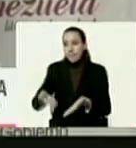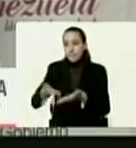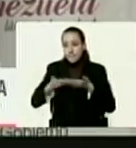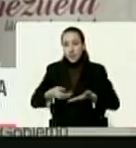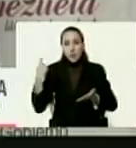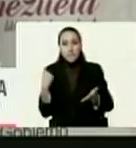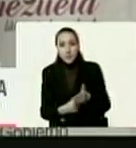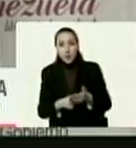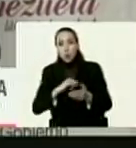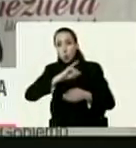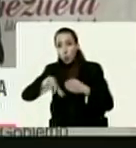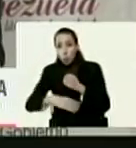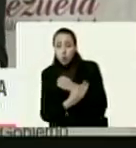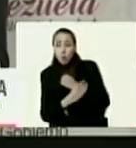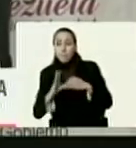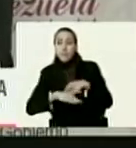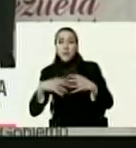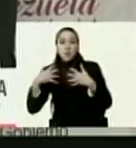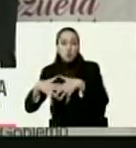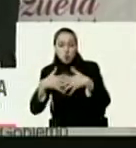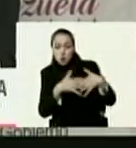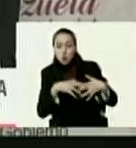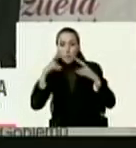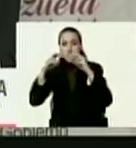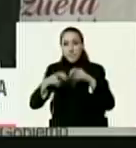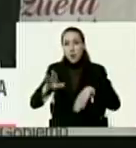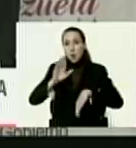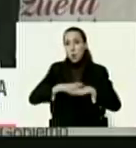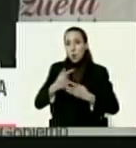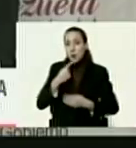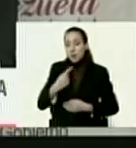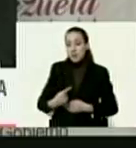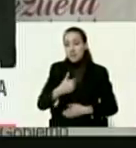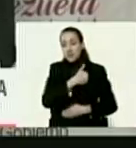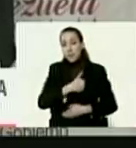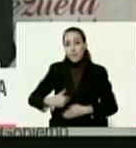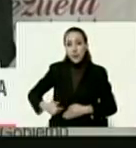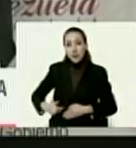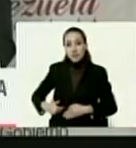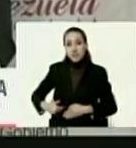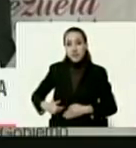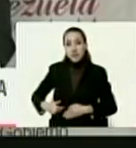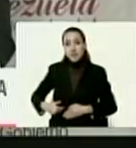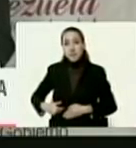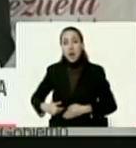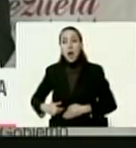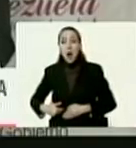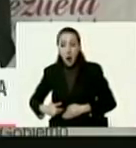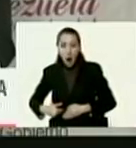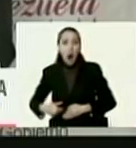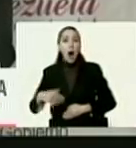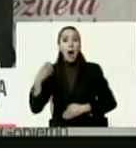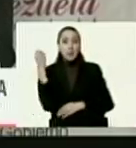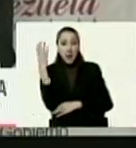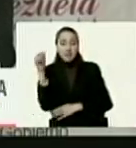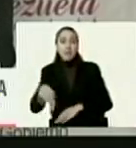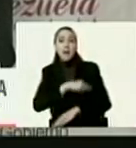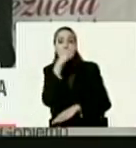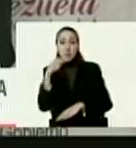empresa para que no se investigara cuando era presidente de la Comisión de la Contraloría de la Asamblea